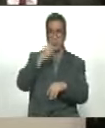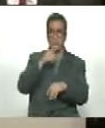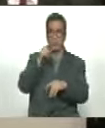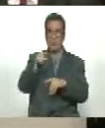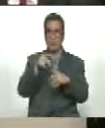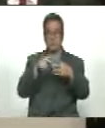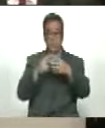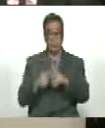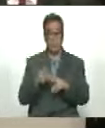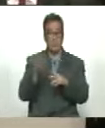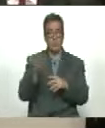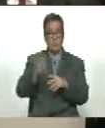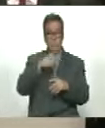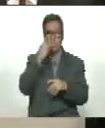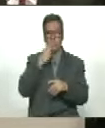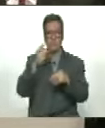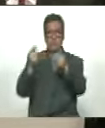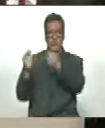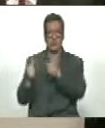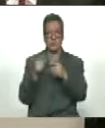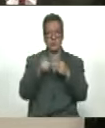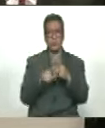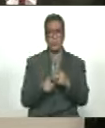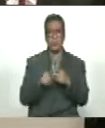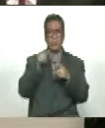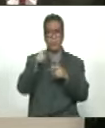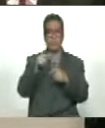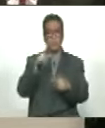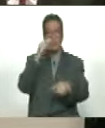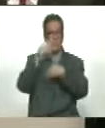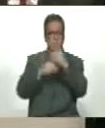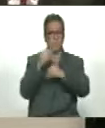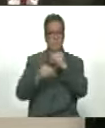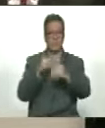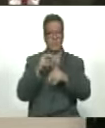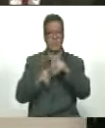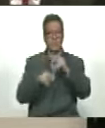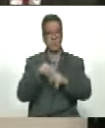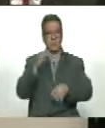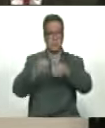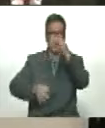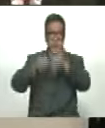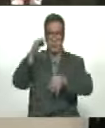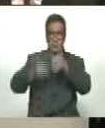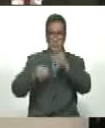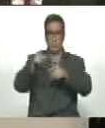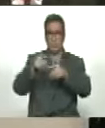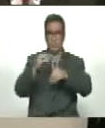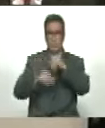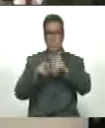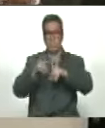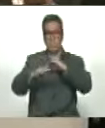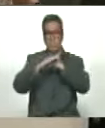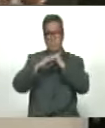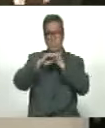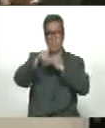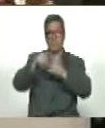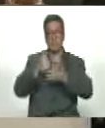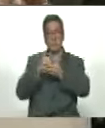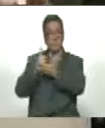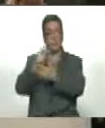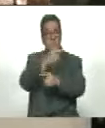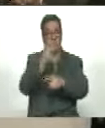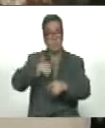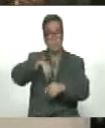un instrumento fundamental de la política económica, está destinada a generar justicia, a generar igualdad y a generar bienestar